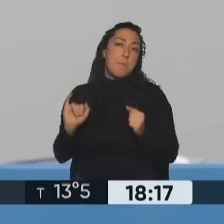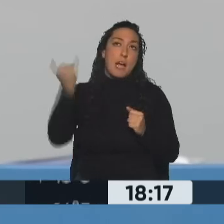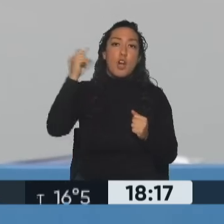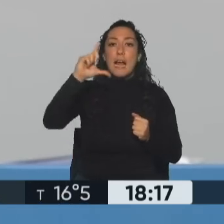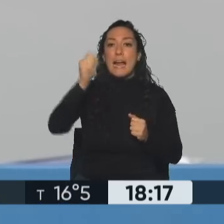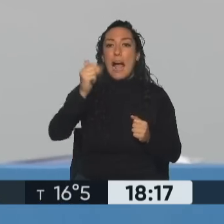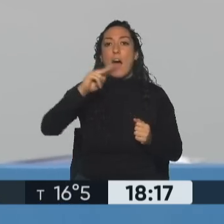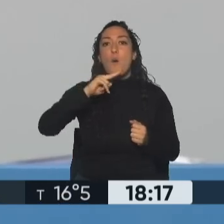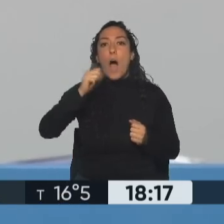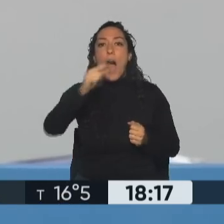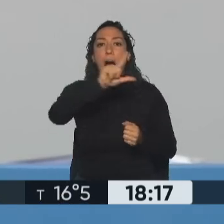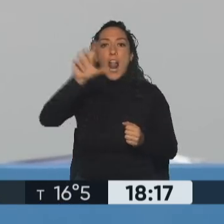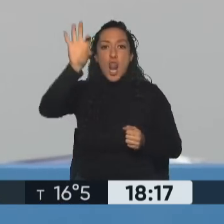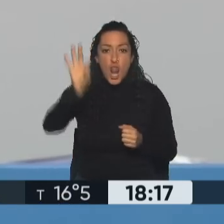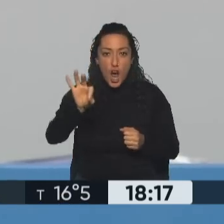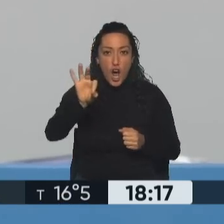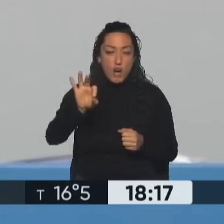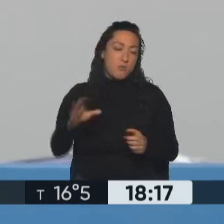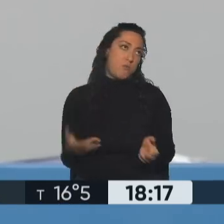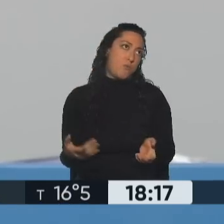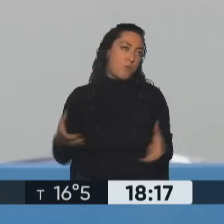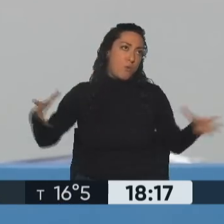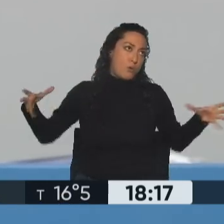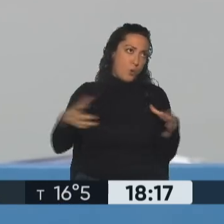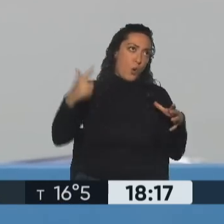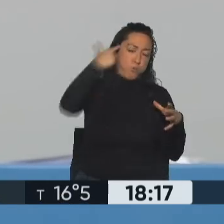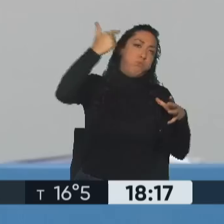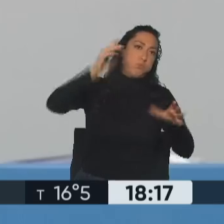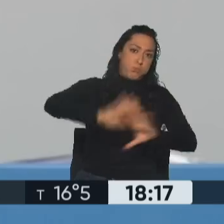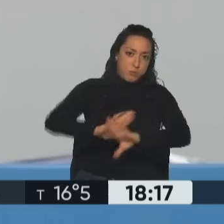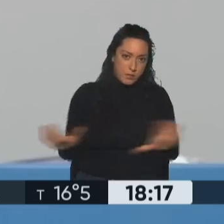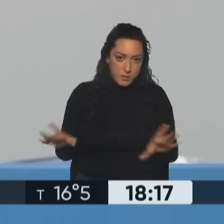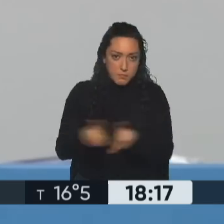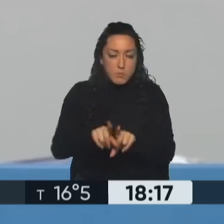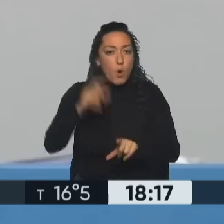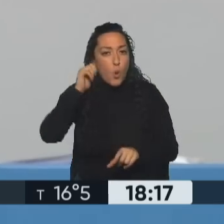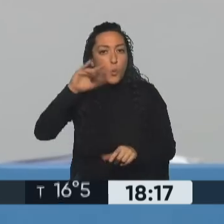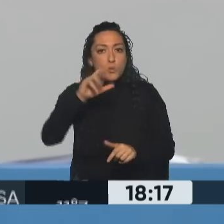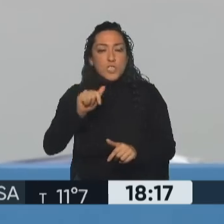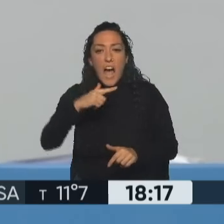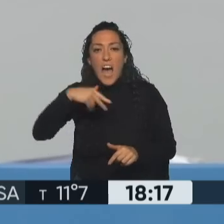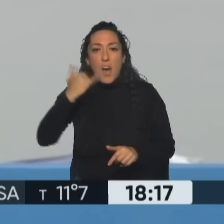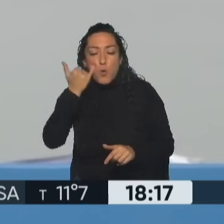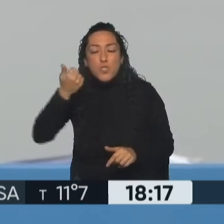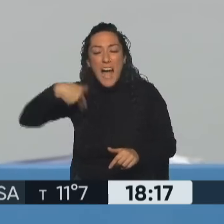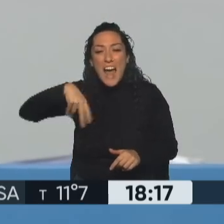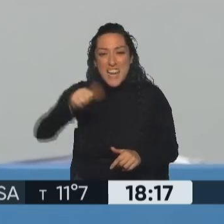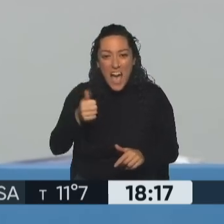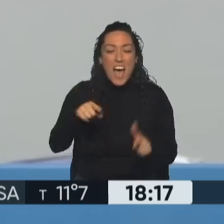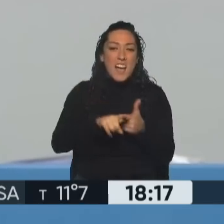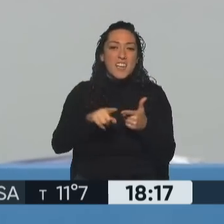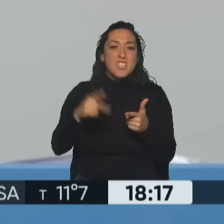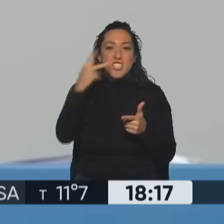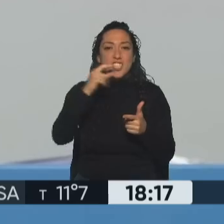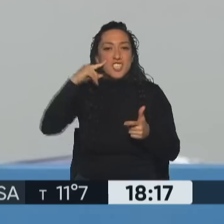que te imaginas la gente, digo, que estamos para el suicidio colectivo, onda Guyana, onda Jim Jones. Esta es